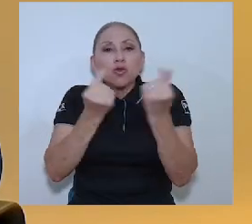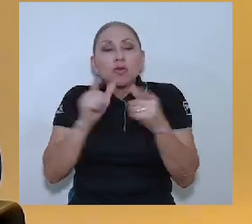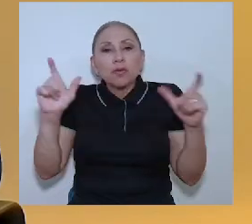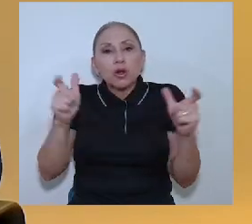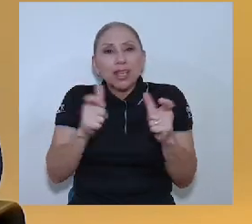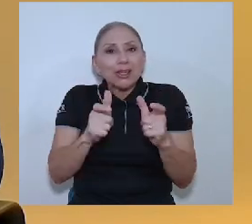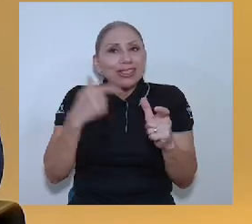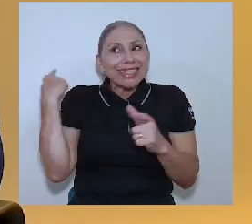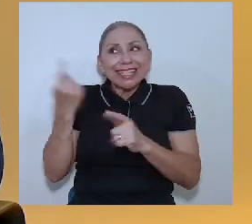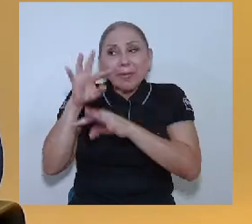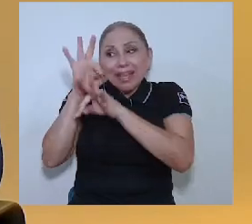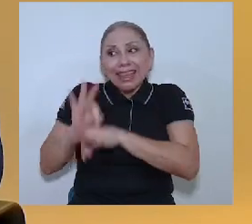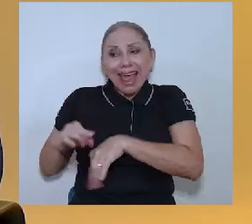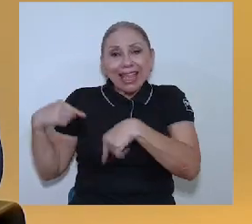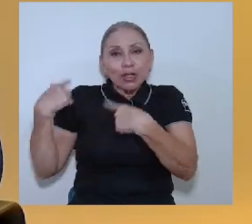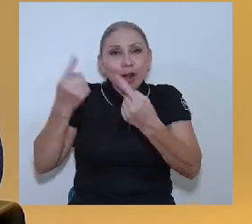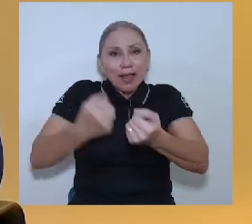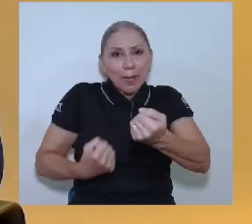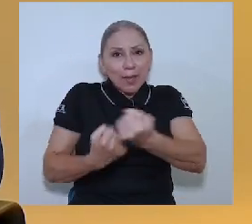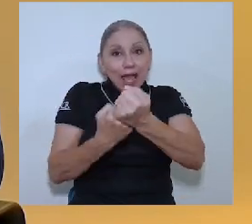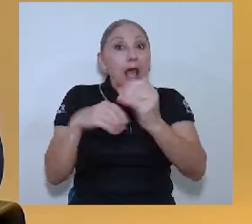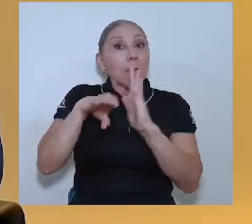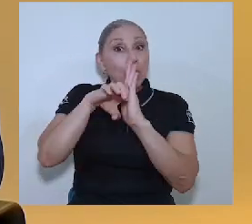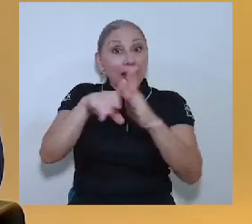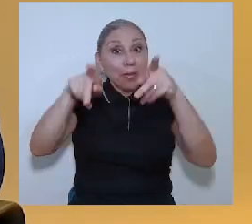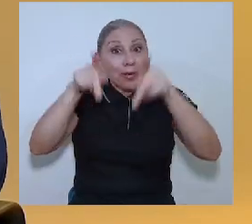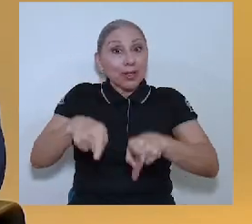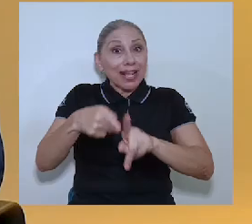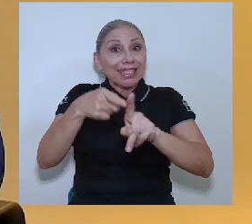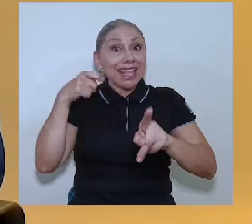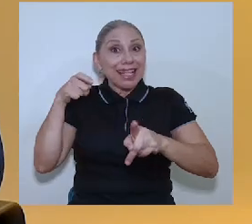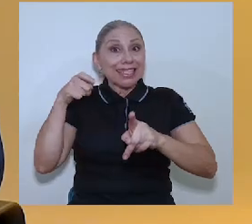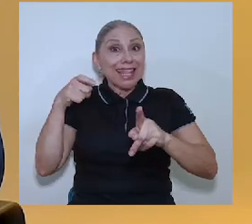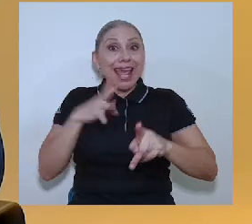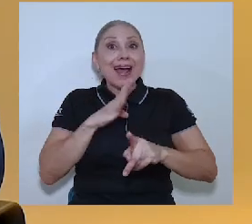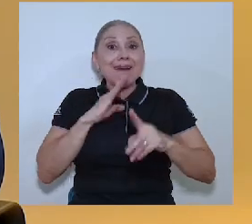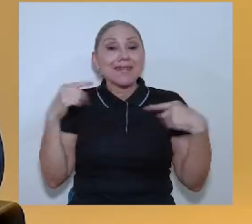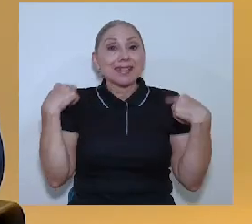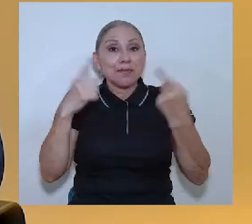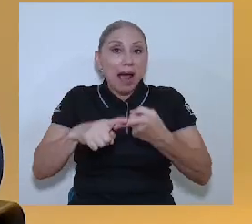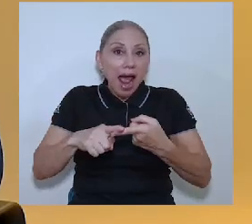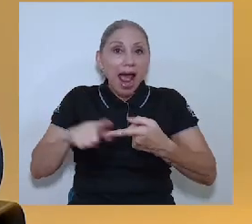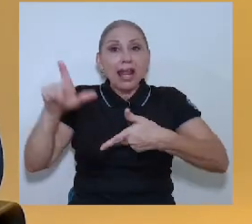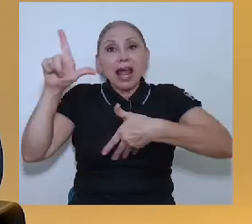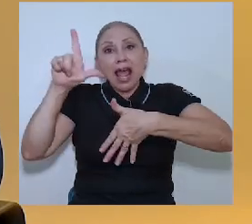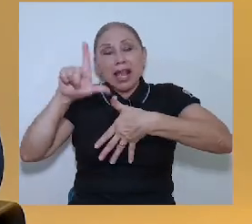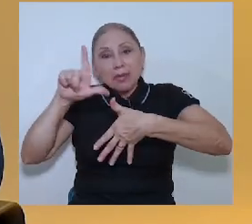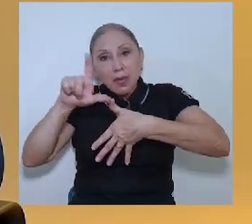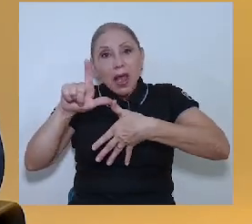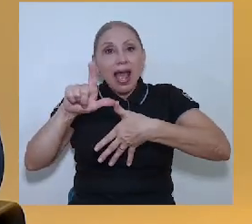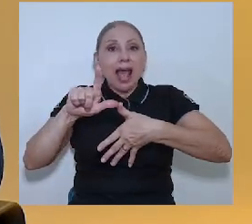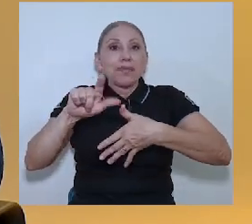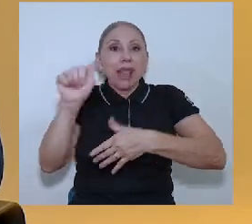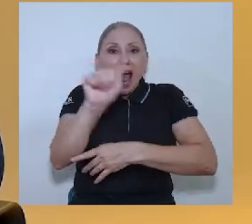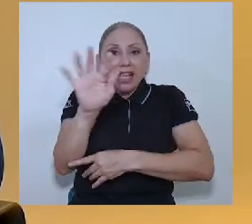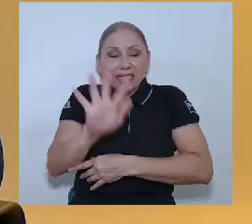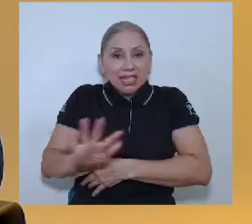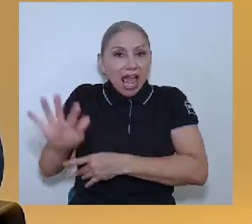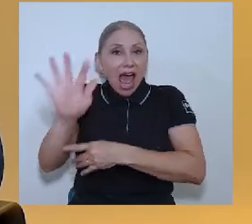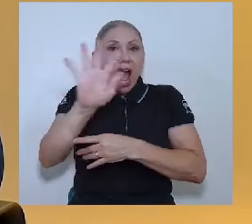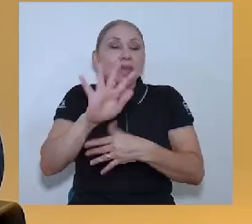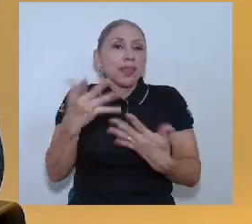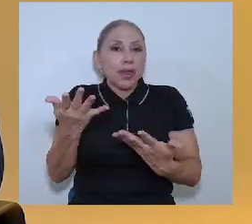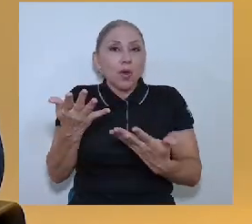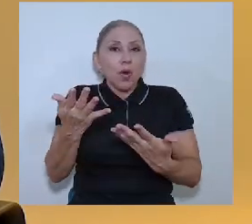han apoyado, como por ejemplo las personas de origen latino o hispano, las personas de origen asiático, las personas